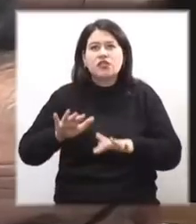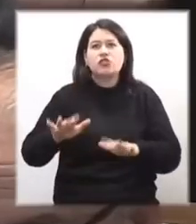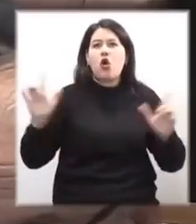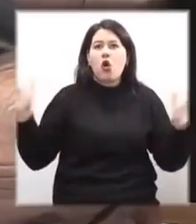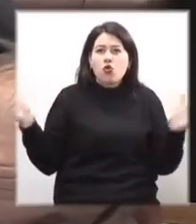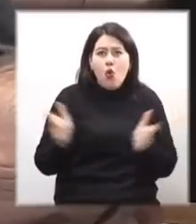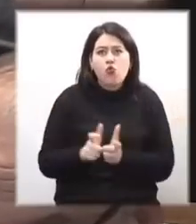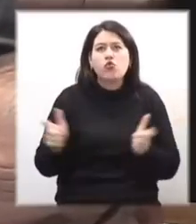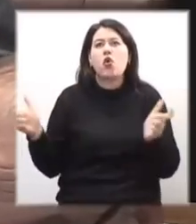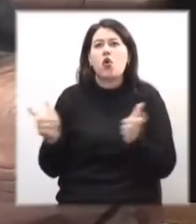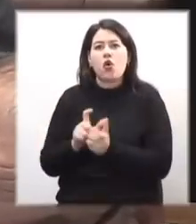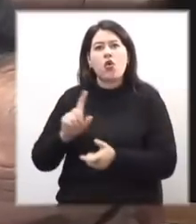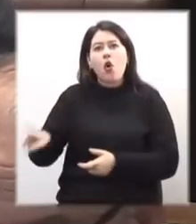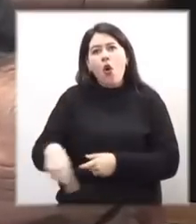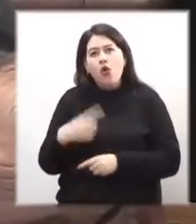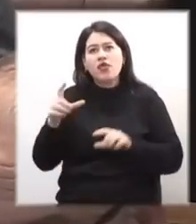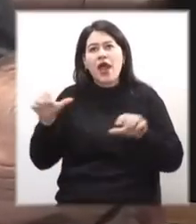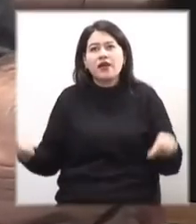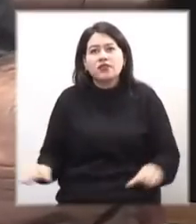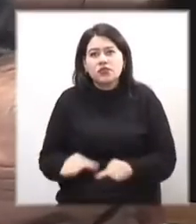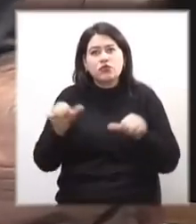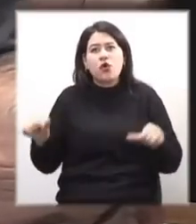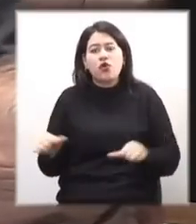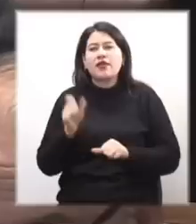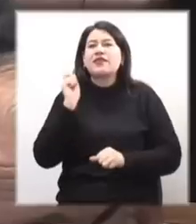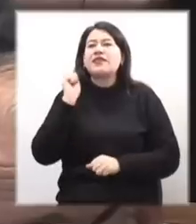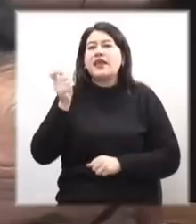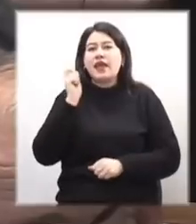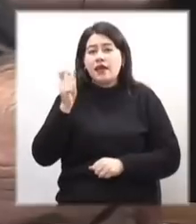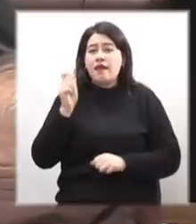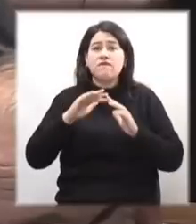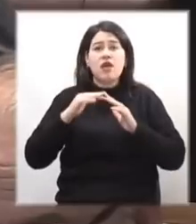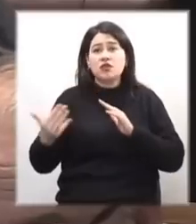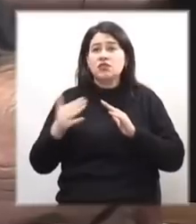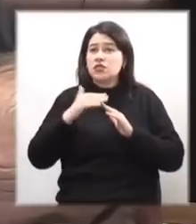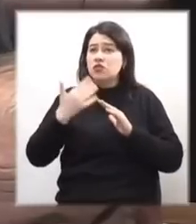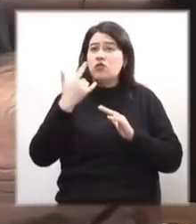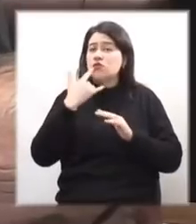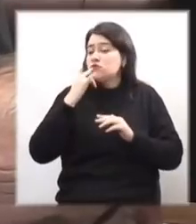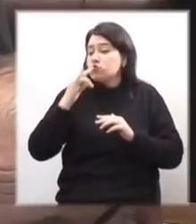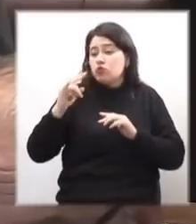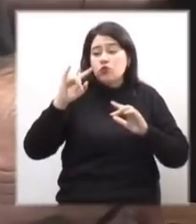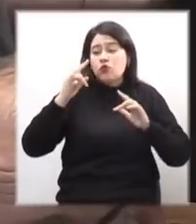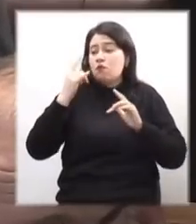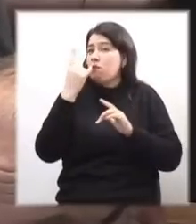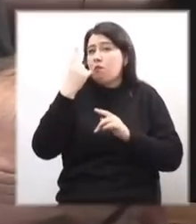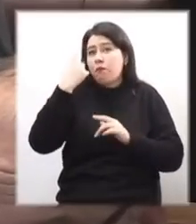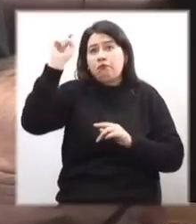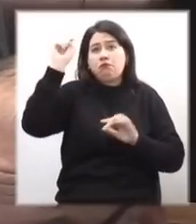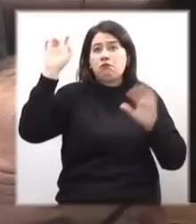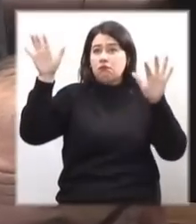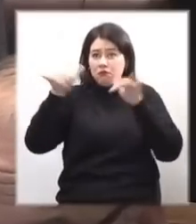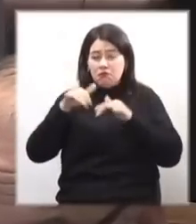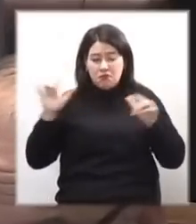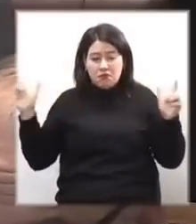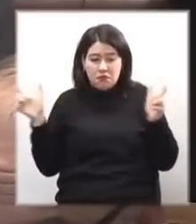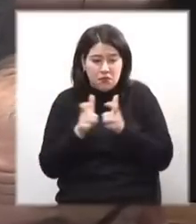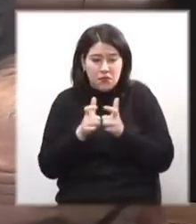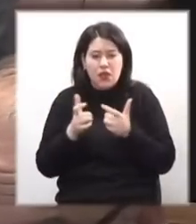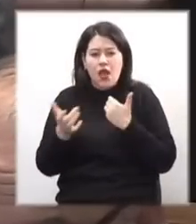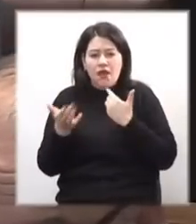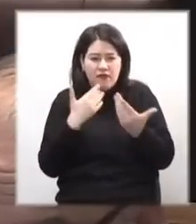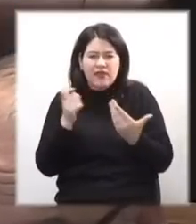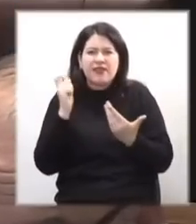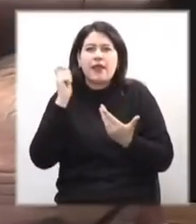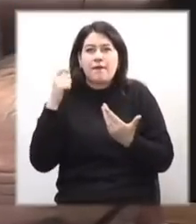Movilizaciones, reuniones, otro tipo de acciones promovidas y convocadas principalmente por vecinos autoconvocados a lo largo y ancho del país. En dichas